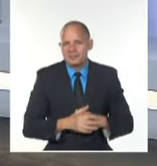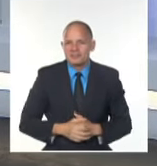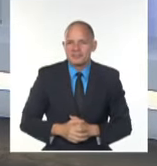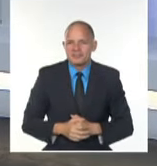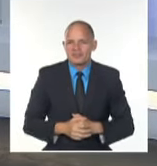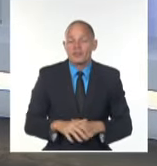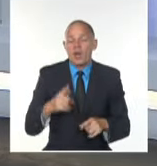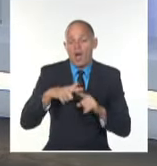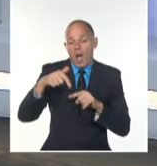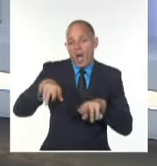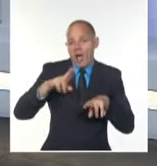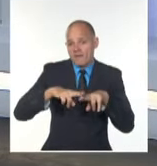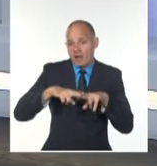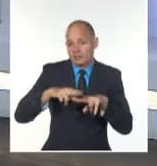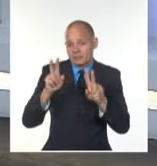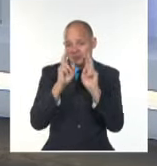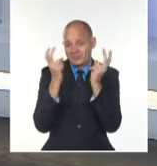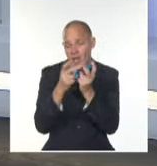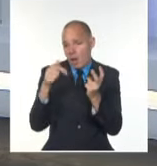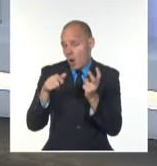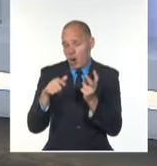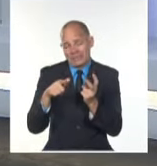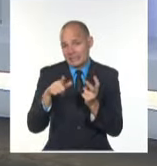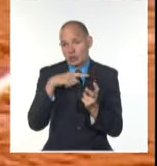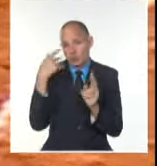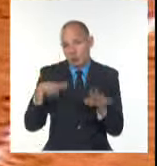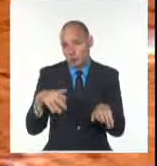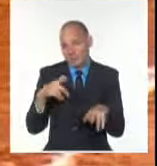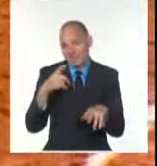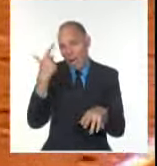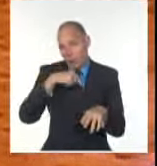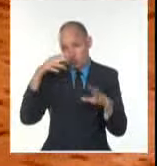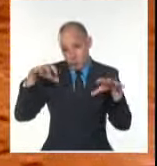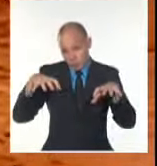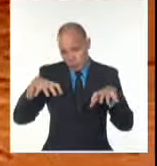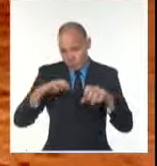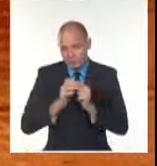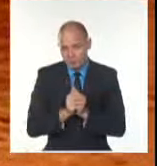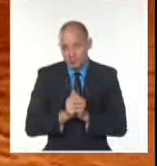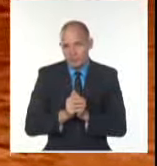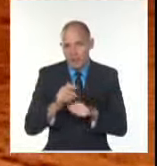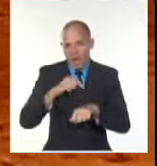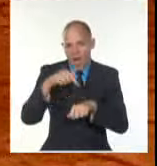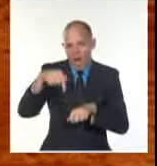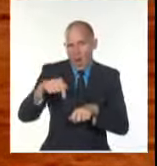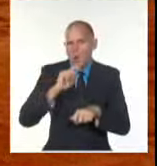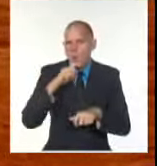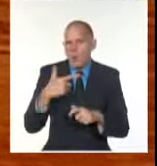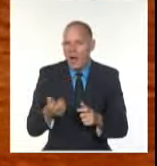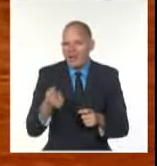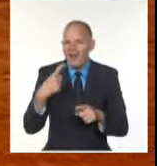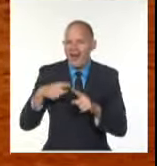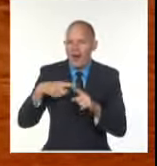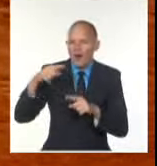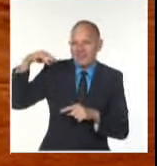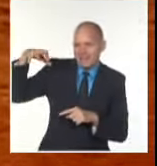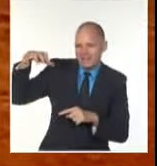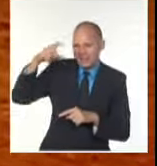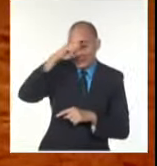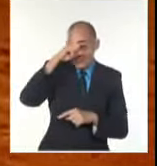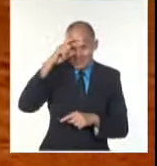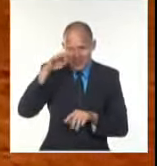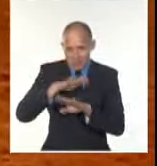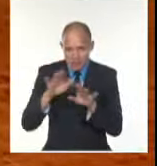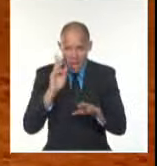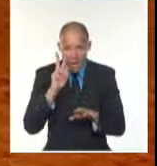estadio latinoamericano no se jugará hoy a causa de la lluvia y a esta hora estaban precisamente chocando los equipos de Pinar del Río, Santi Espíritu. Ya veían